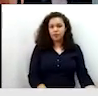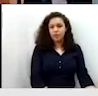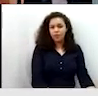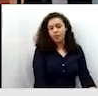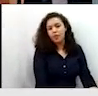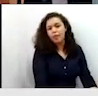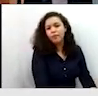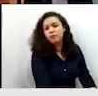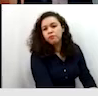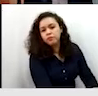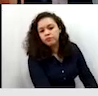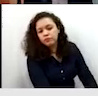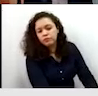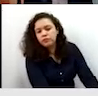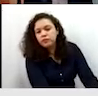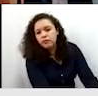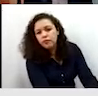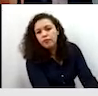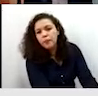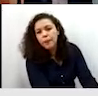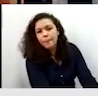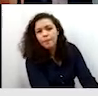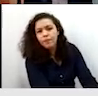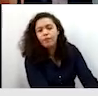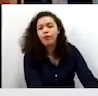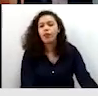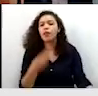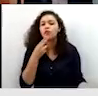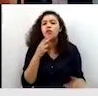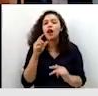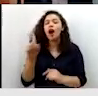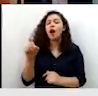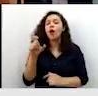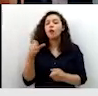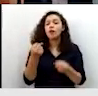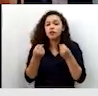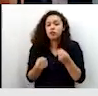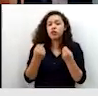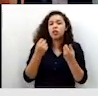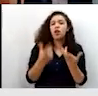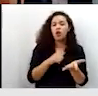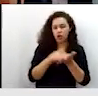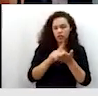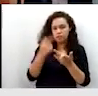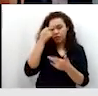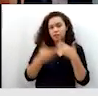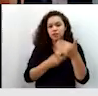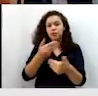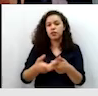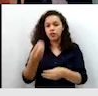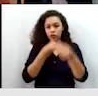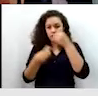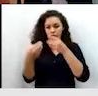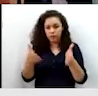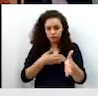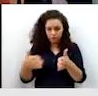Aquí siempre es identificar el uso de agua segura o purificada para todos mis procesos de preparación de alimentos,